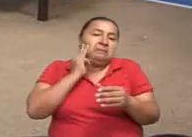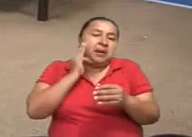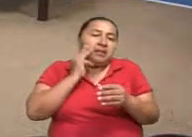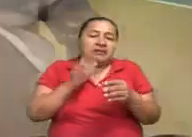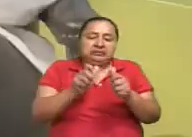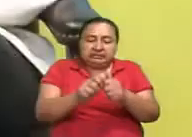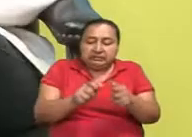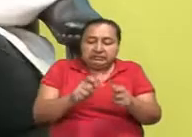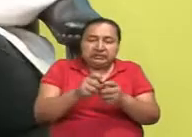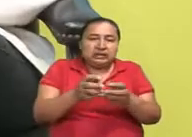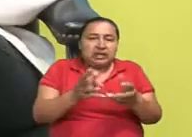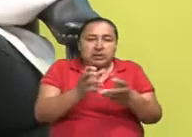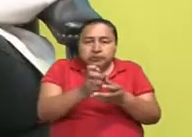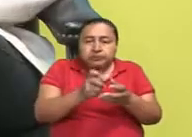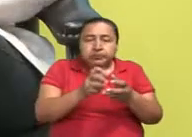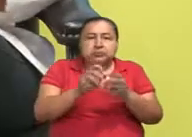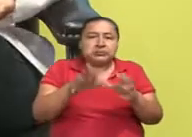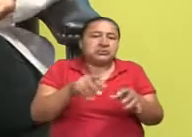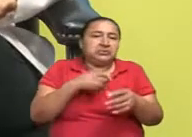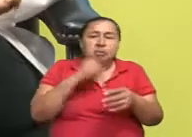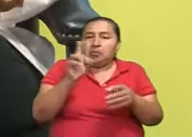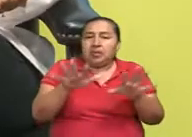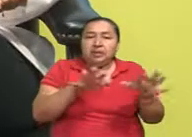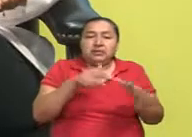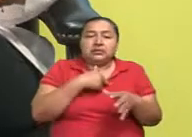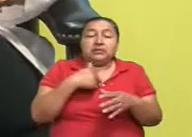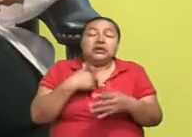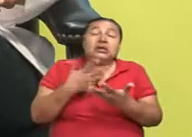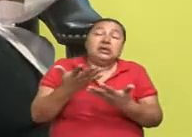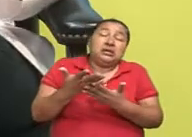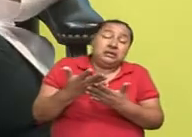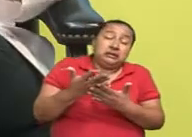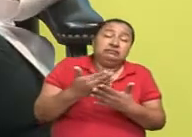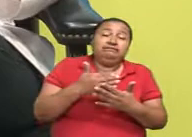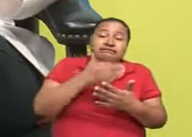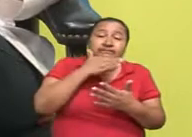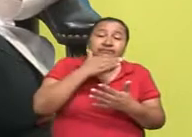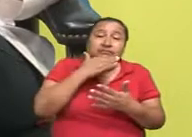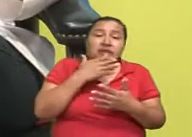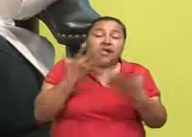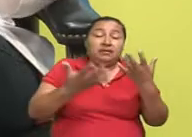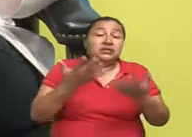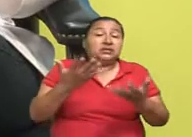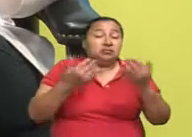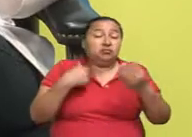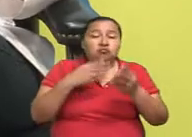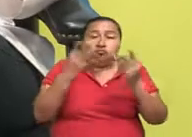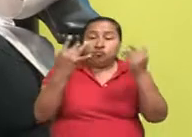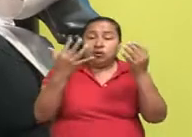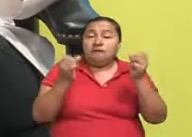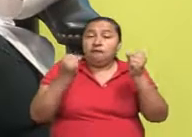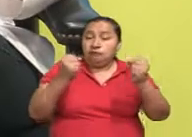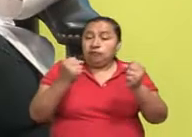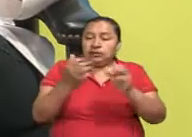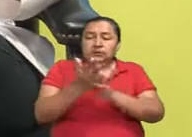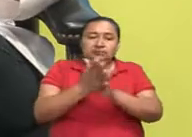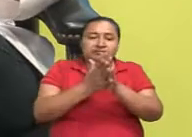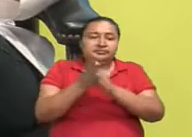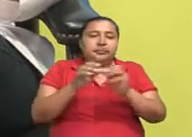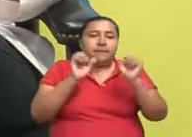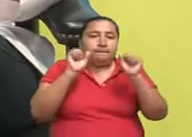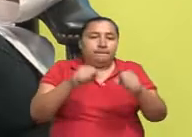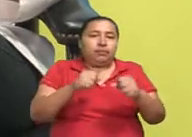tratamiento que no es el indicado? A veces tenemos una fuerza más grande, ¿verdad? Y